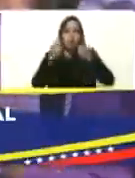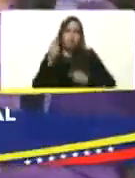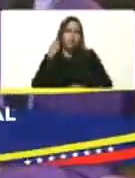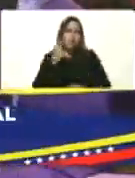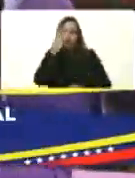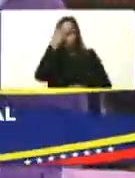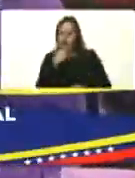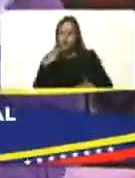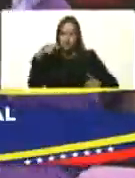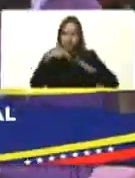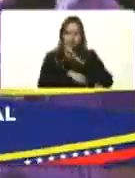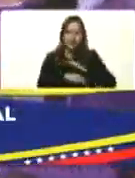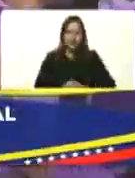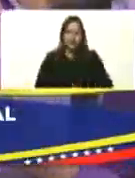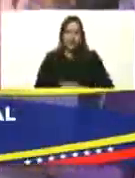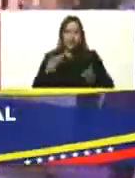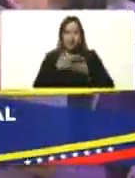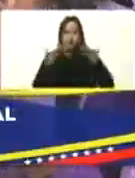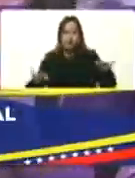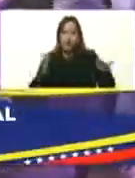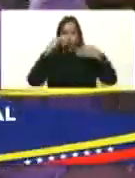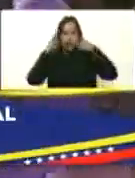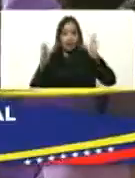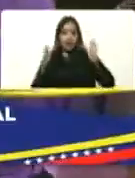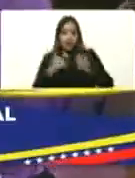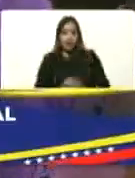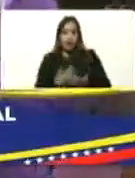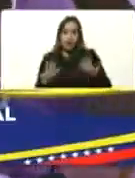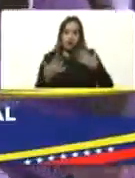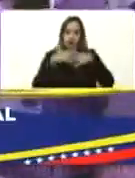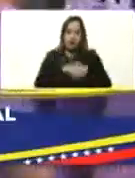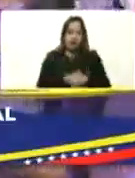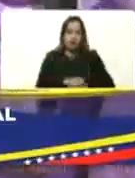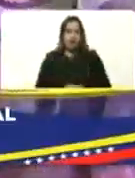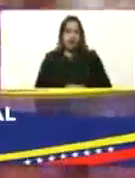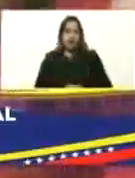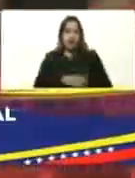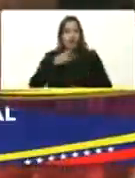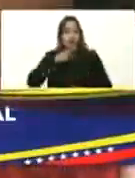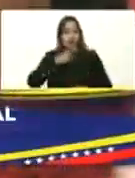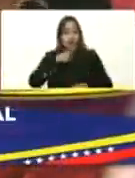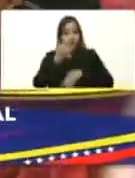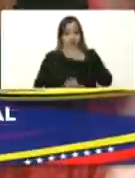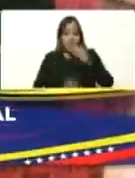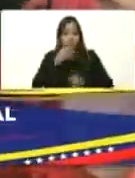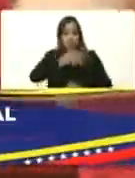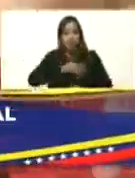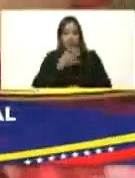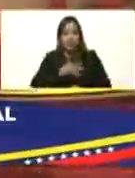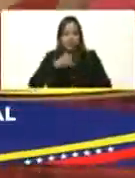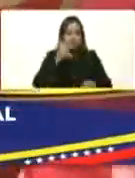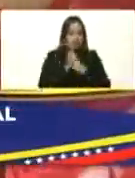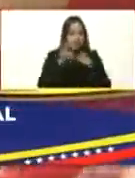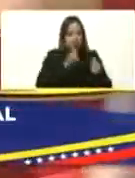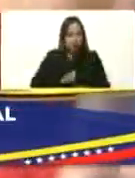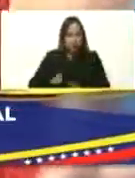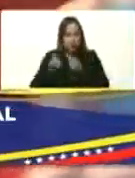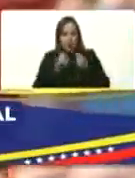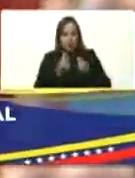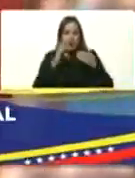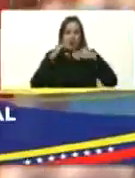extrema, brindando atención e inclusión en proyectos socioproductivos para el empoderamiento en diversos